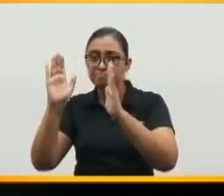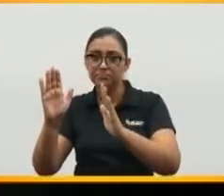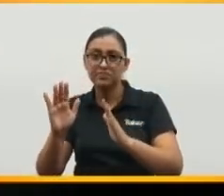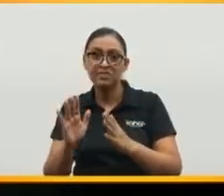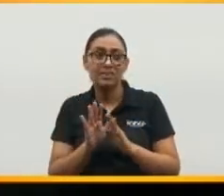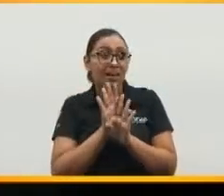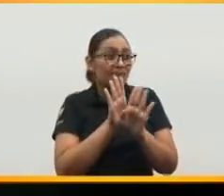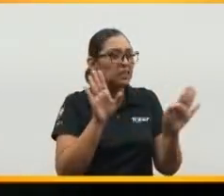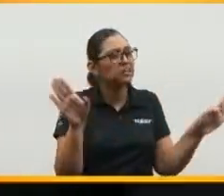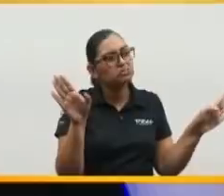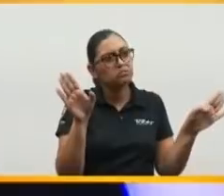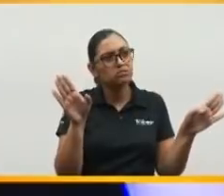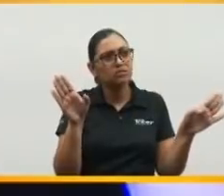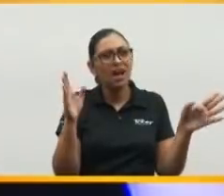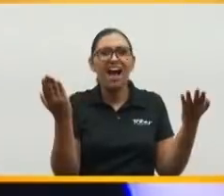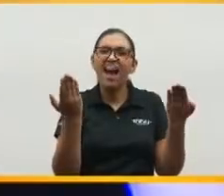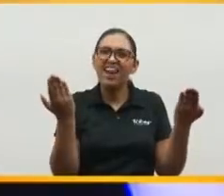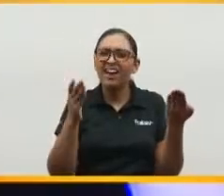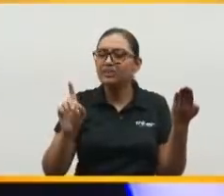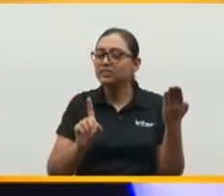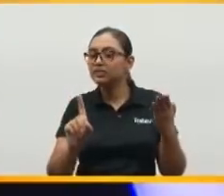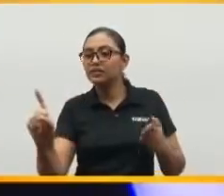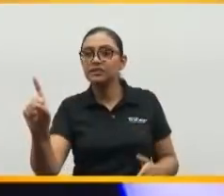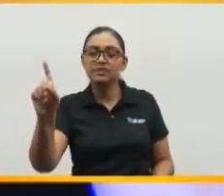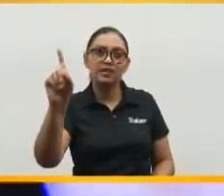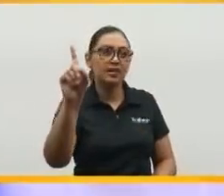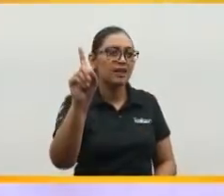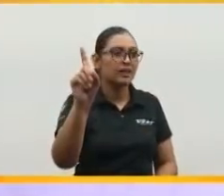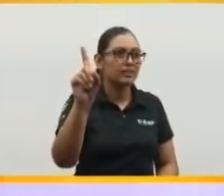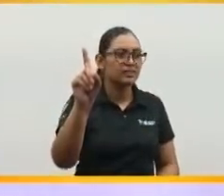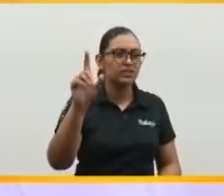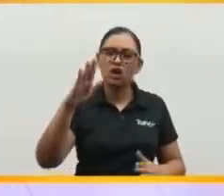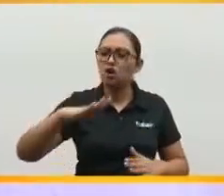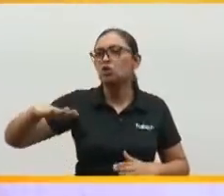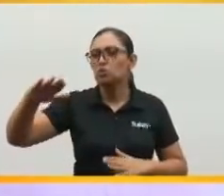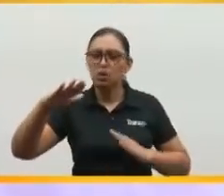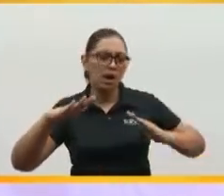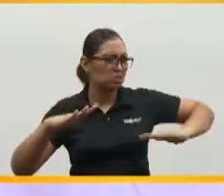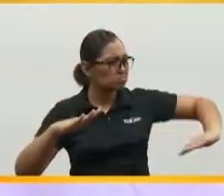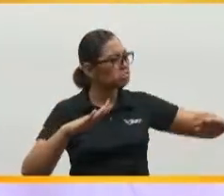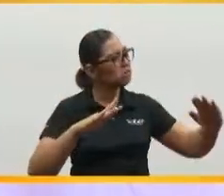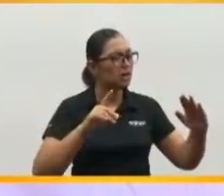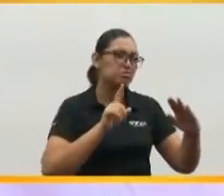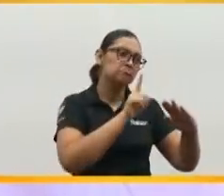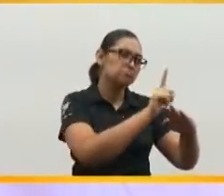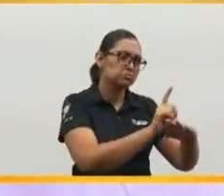Jesús está haciendo un viaje, está pasando de un lugar a otro, estaba activo todo el tiempo.